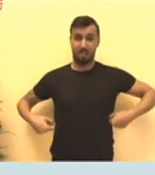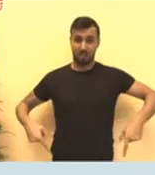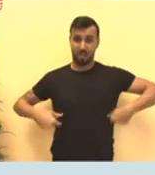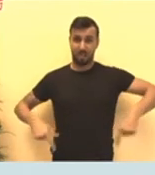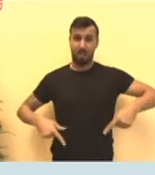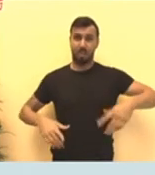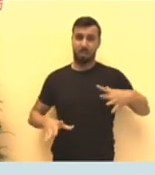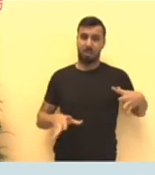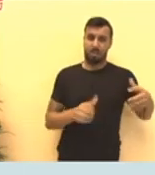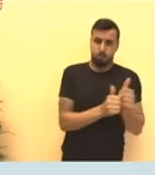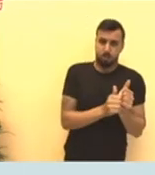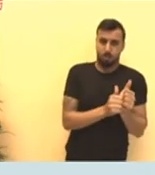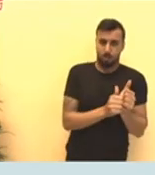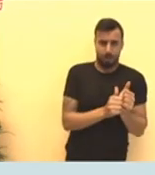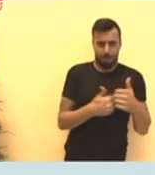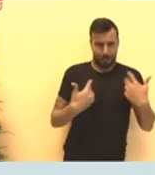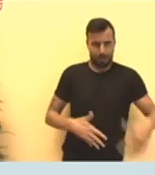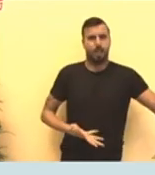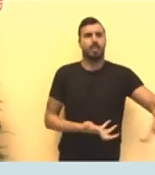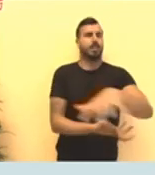liamos, ya la hemos liado.